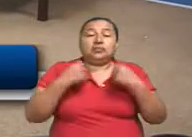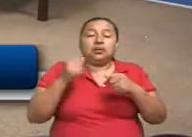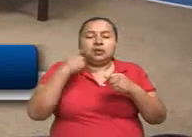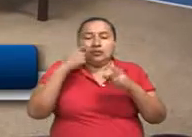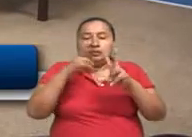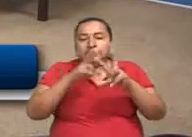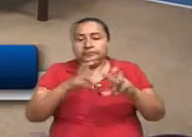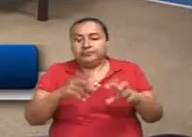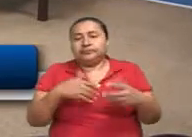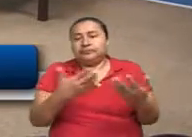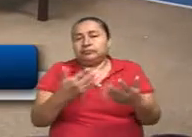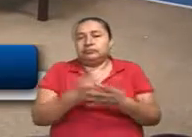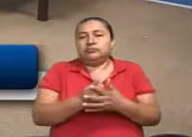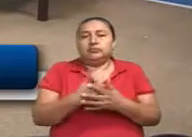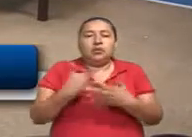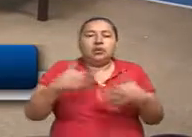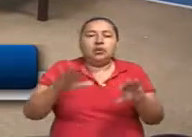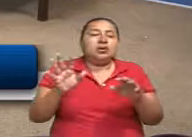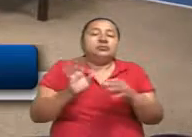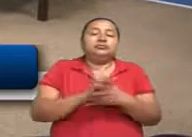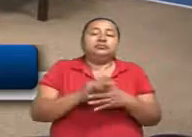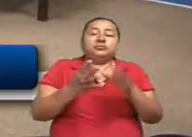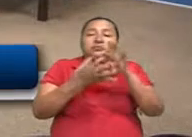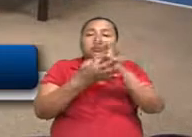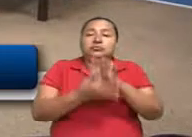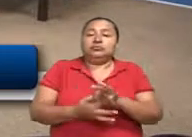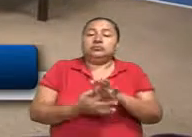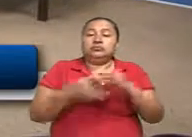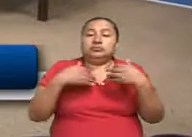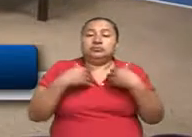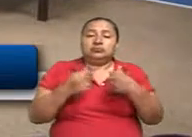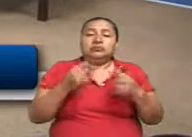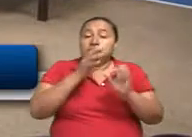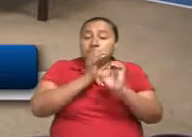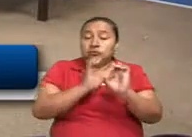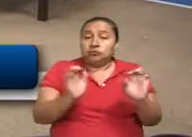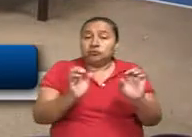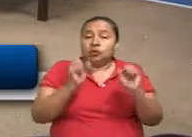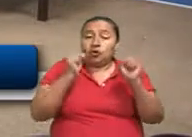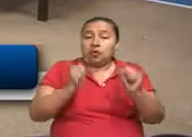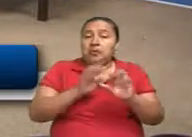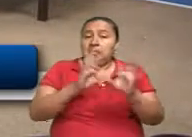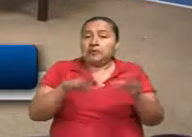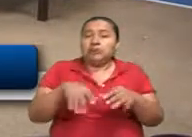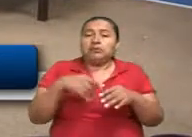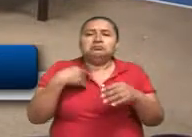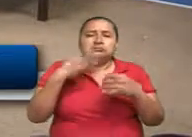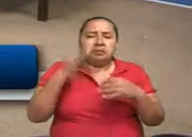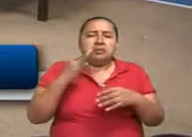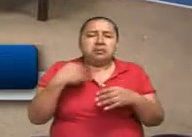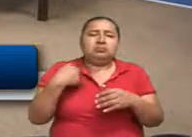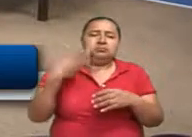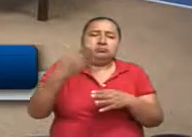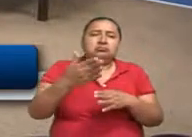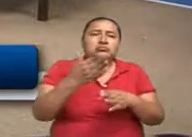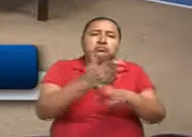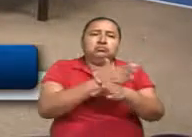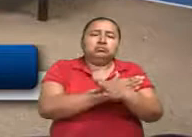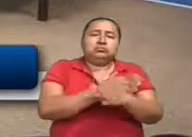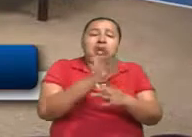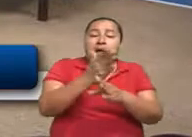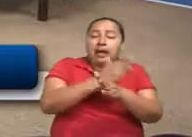revisa. En nuestro sistema de salud, nosotros los niños sanos llega antes de cumplir los 5